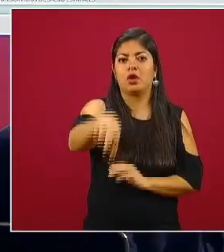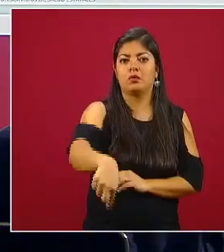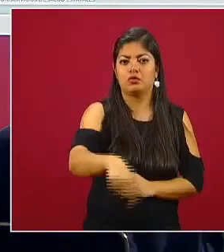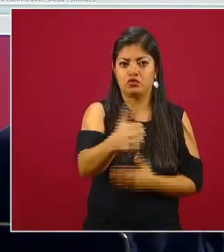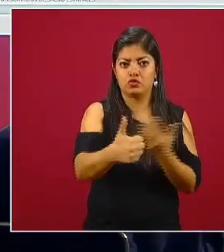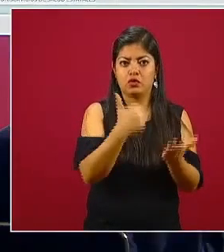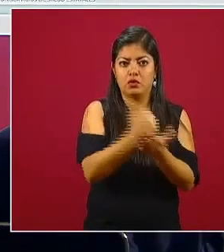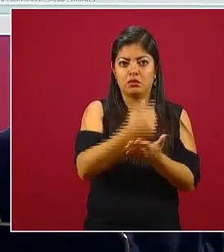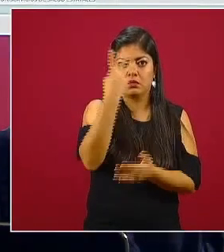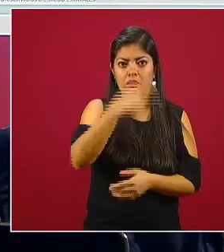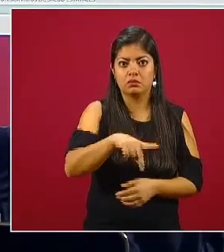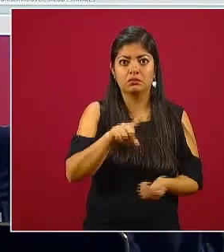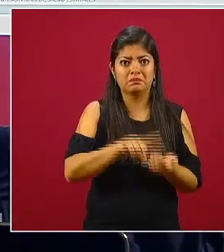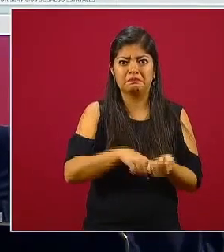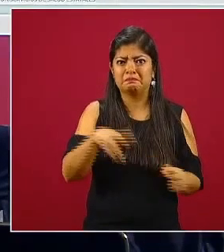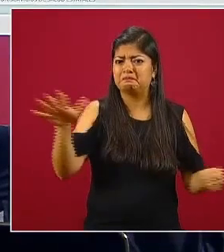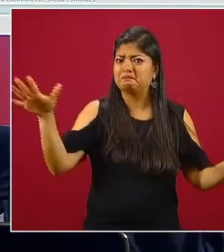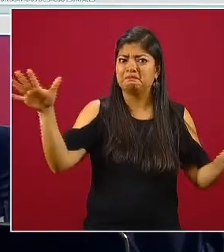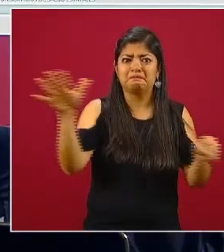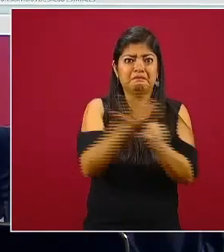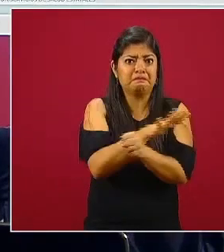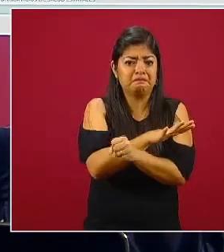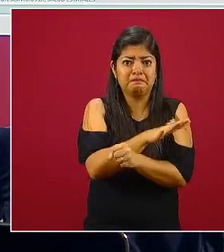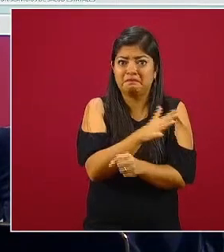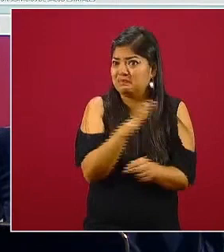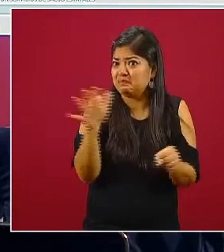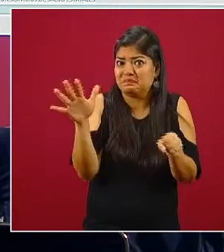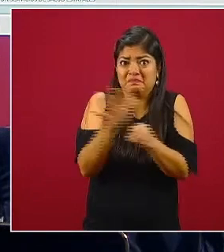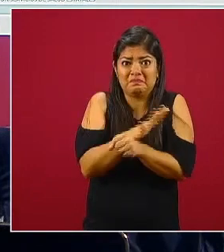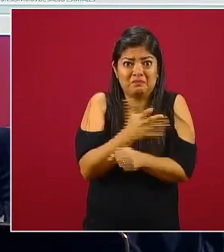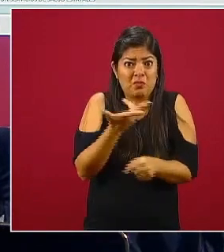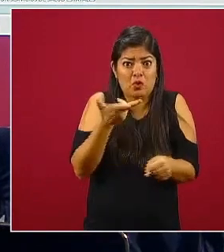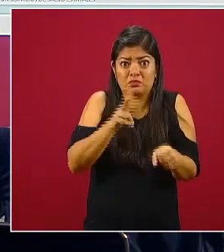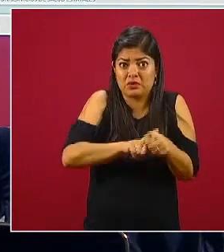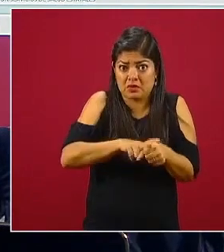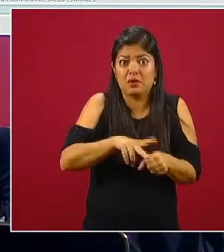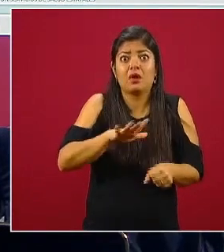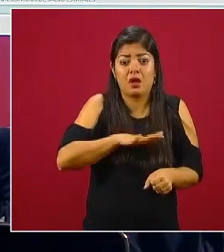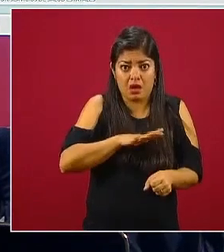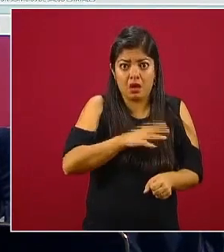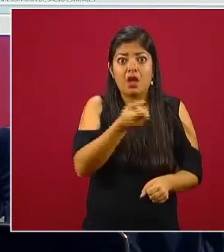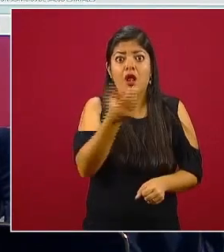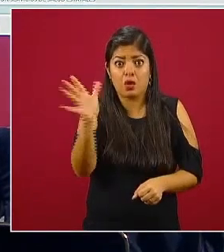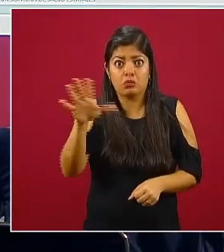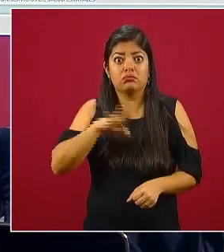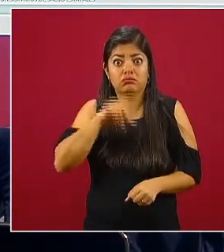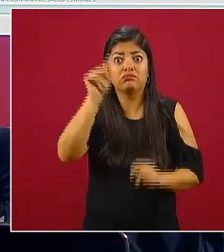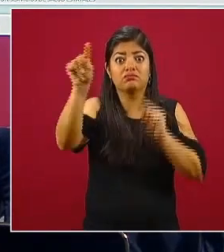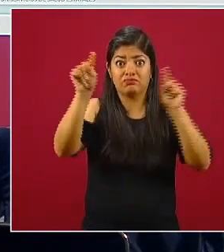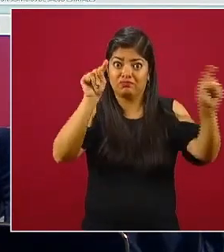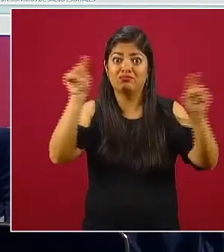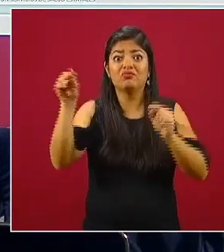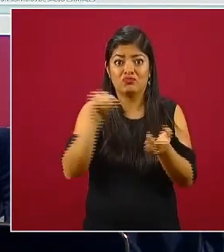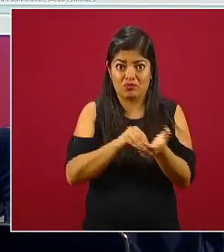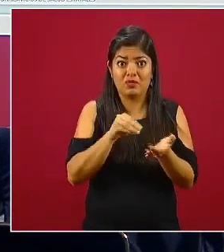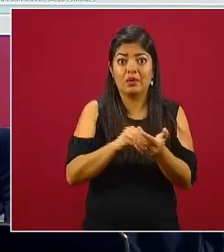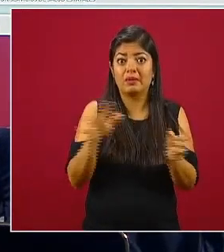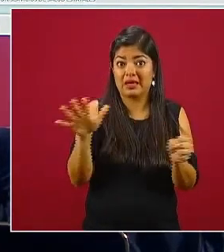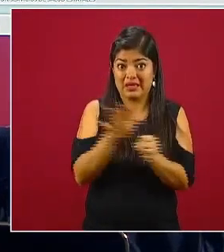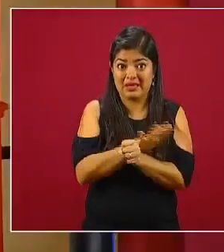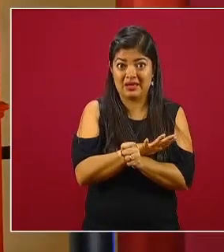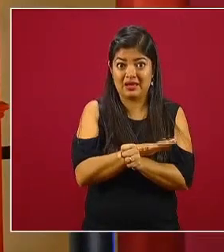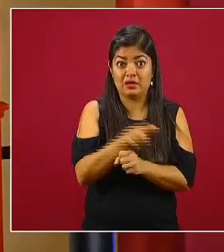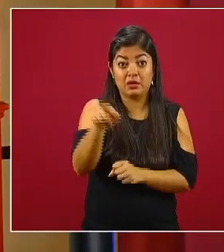que llegaron a estar completamente ocupados, completamente llenos. Y hay varios que siguen todavía completamente llenos. Entonces,